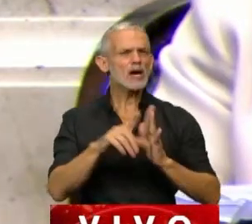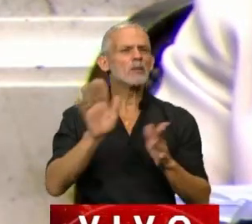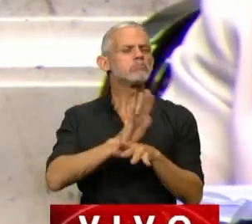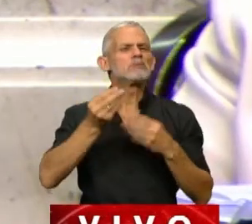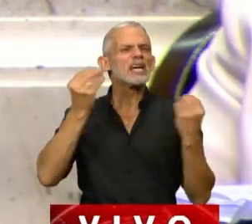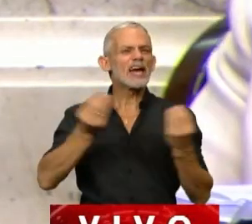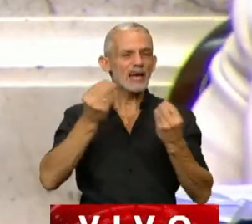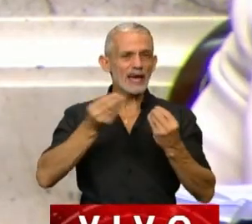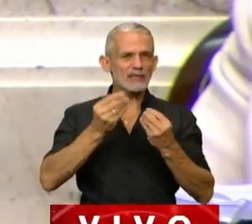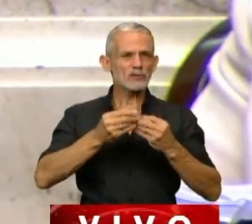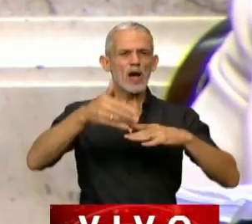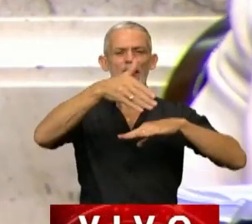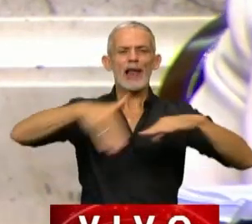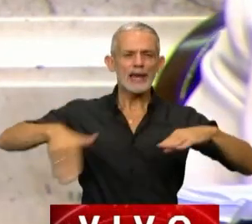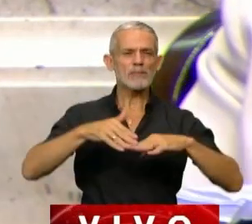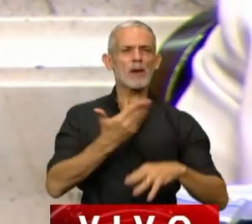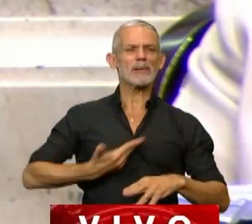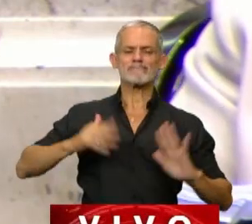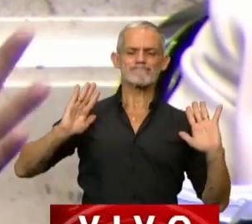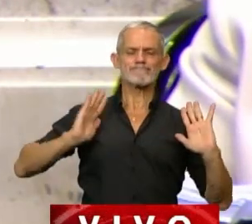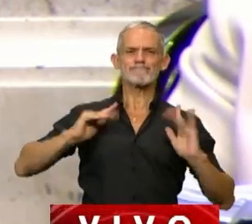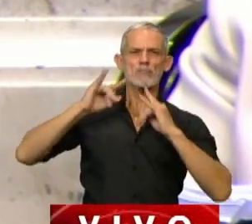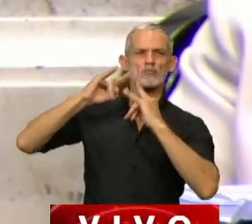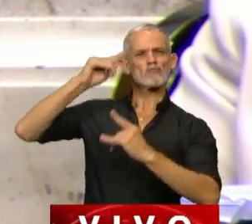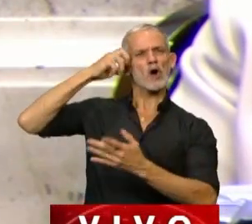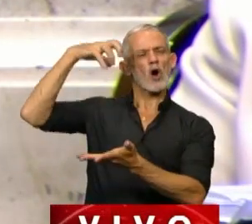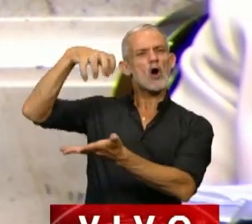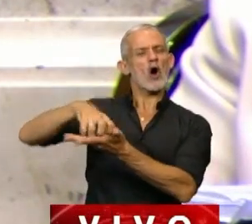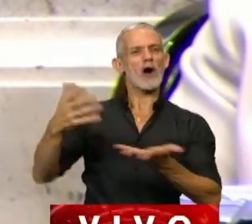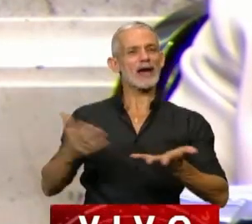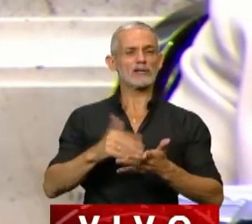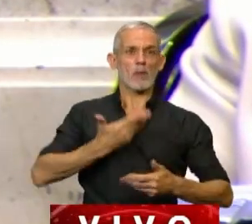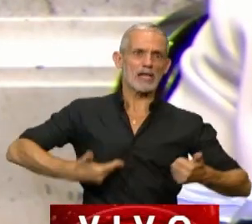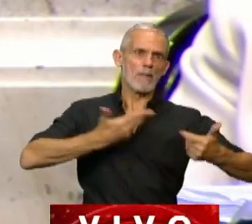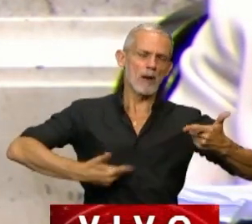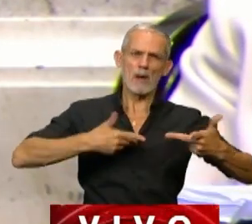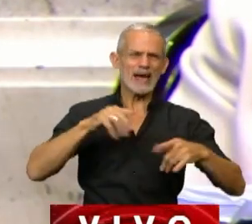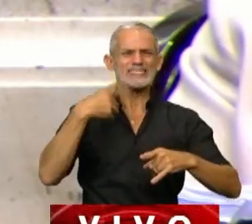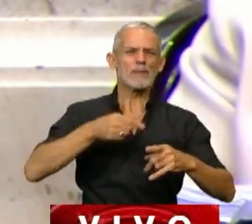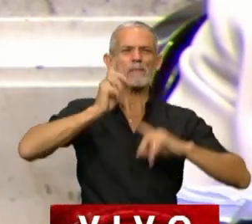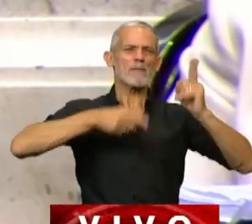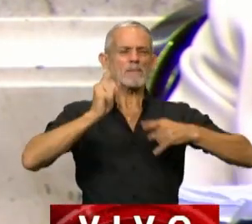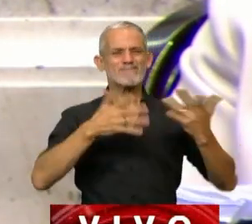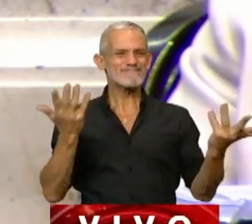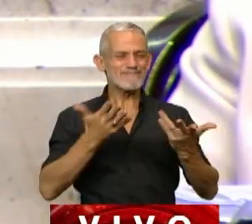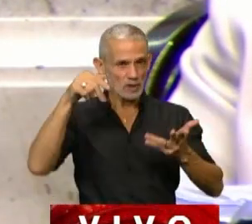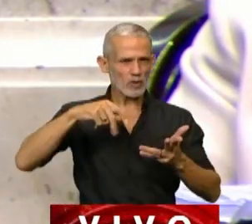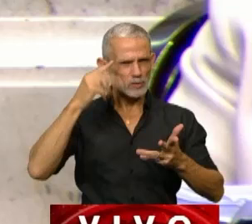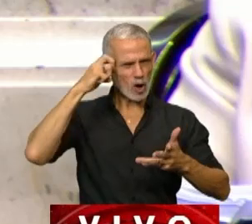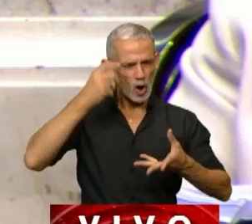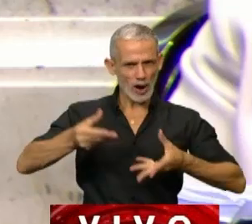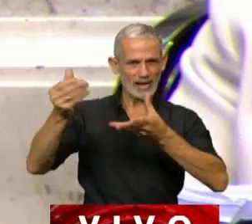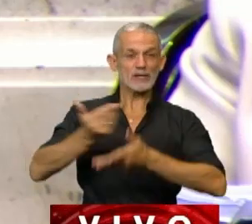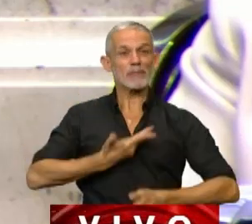una autolimitación presidencial en un país tan presidencialista como este. Presidente